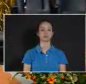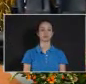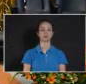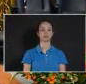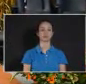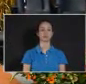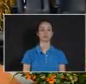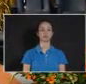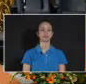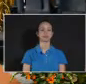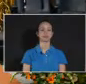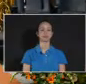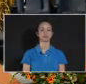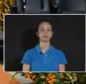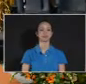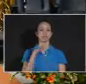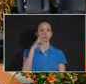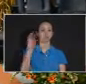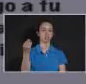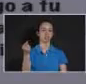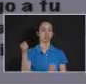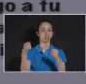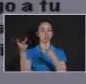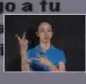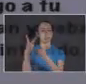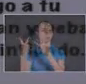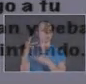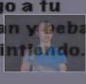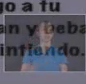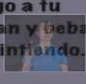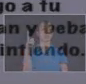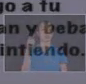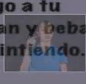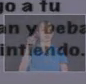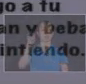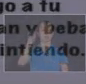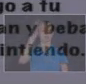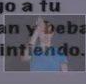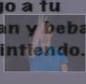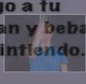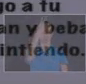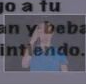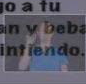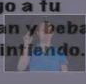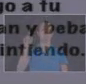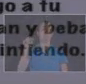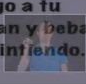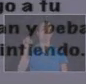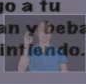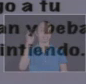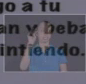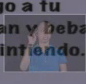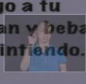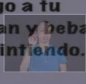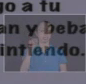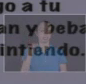Miren los que hacen volver, pues, primer libro de Reyes, capítulo 13, versículo 18. Y el otro le